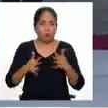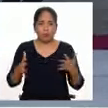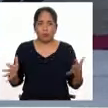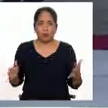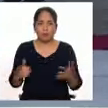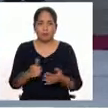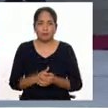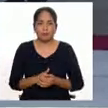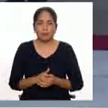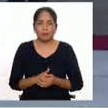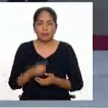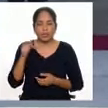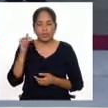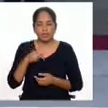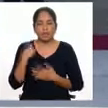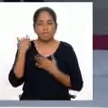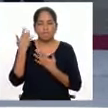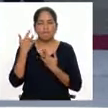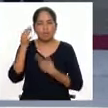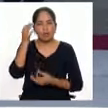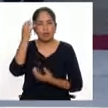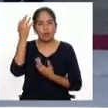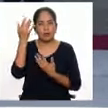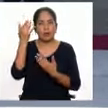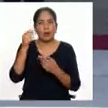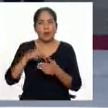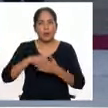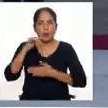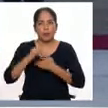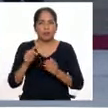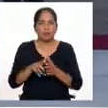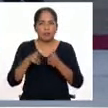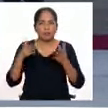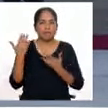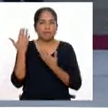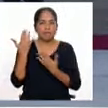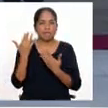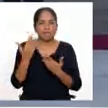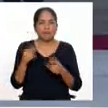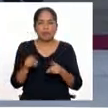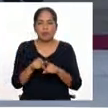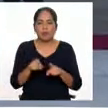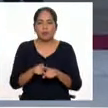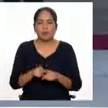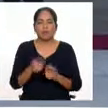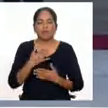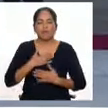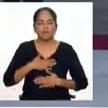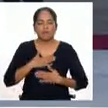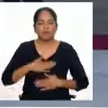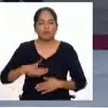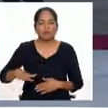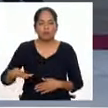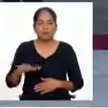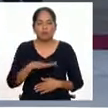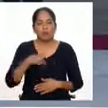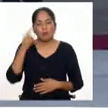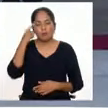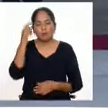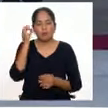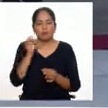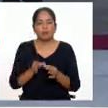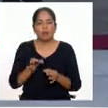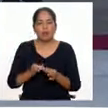tan larga la esperanza por los proyectos grandes, y de esa manera quedarnos tranquilos y creer en